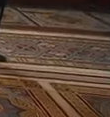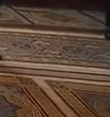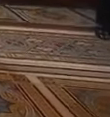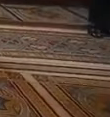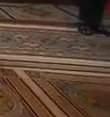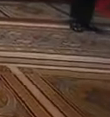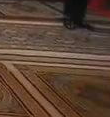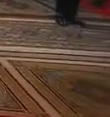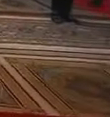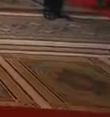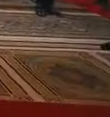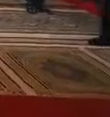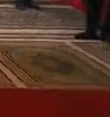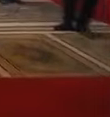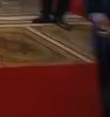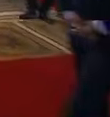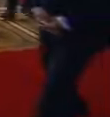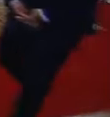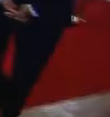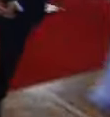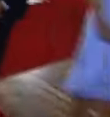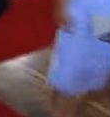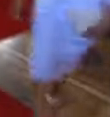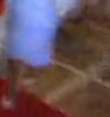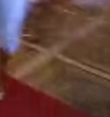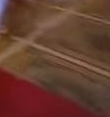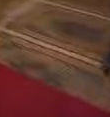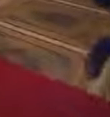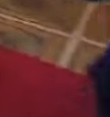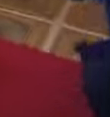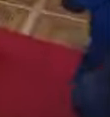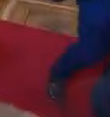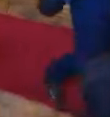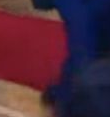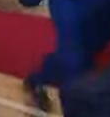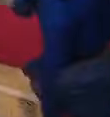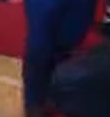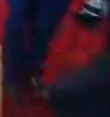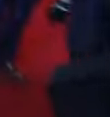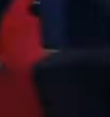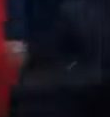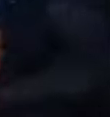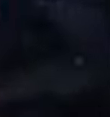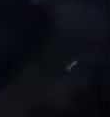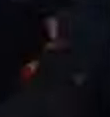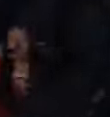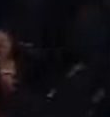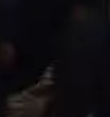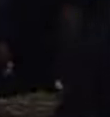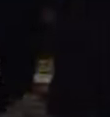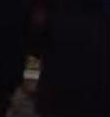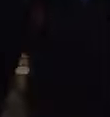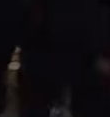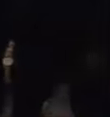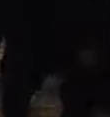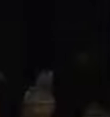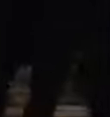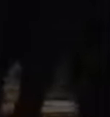Confederación Argentina, las constituciones de las provincias, leyes, decretos y resoluciones del Congreso General Constituyente de